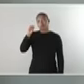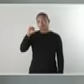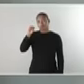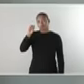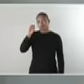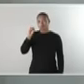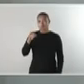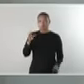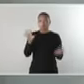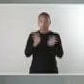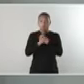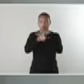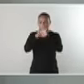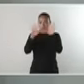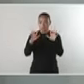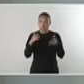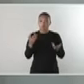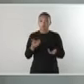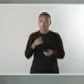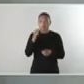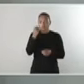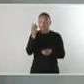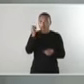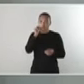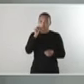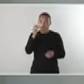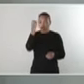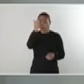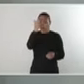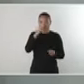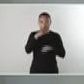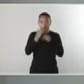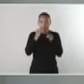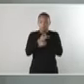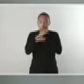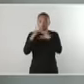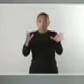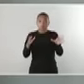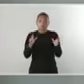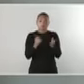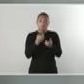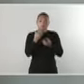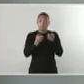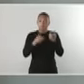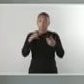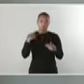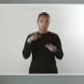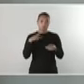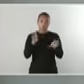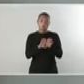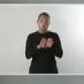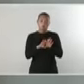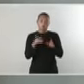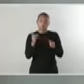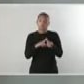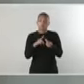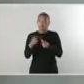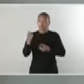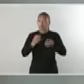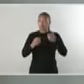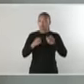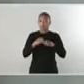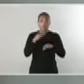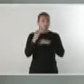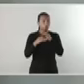presentaré mis declaraciones patrimonial fiscal y de intereses y así lo harán en el primer día todos mis compañeros